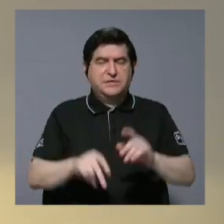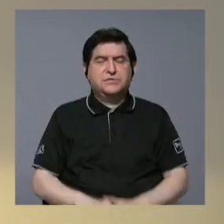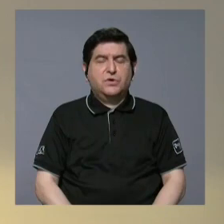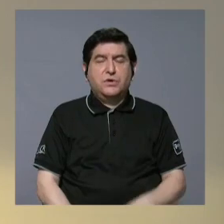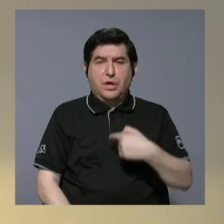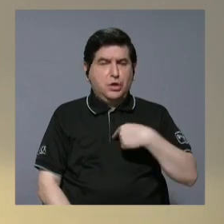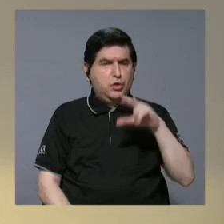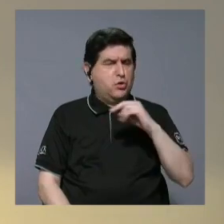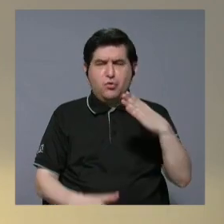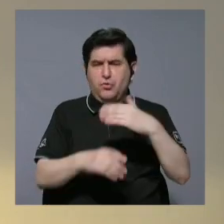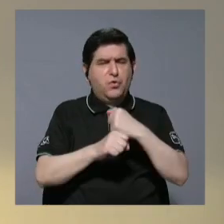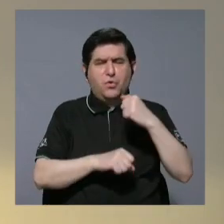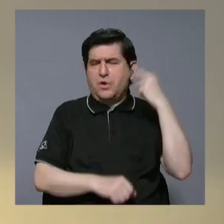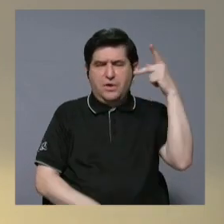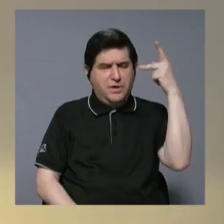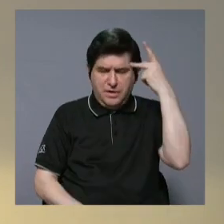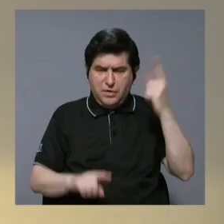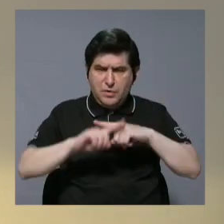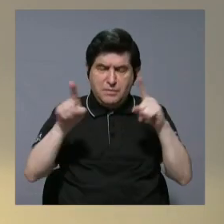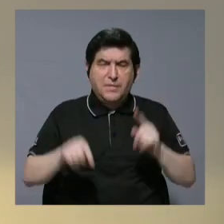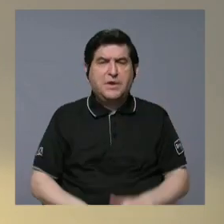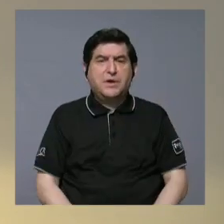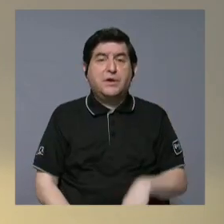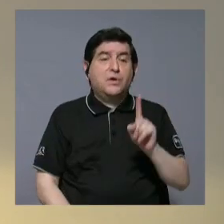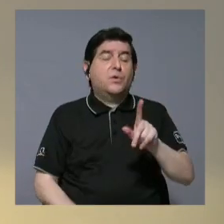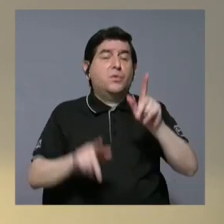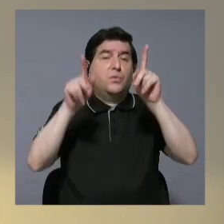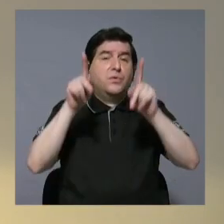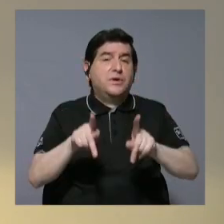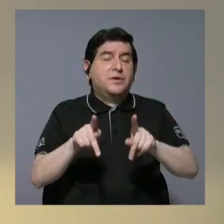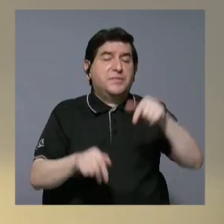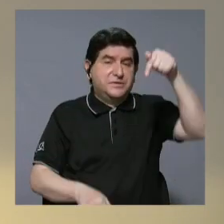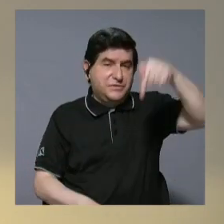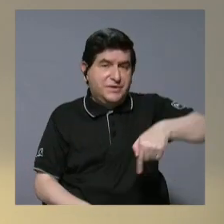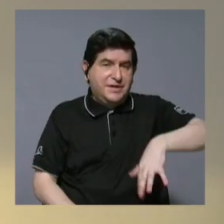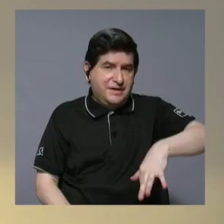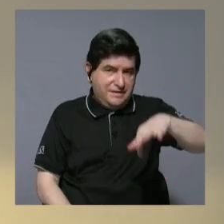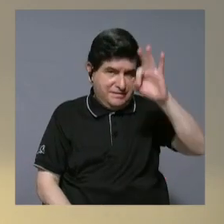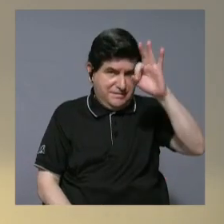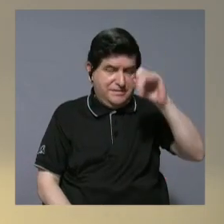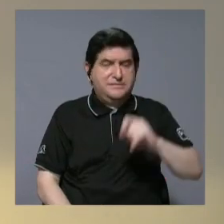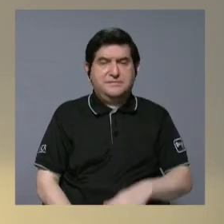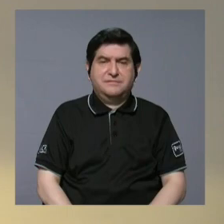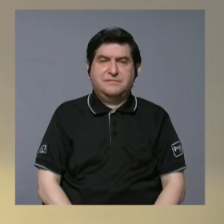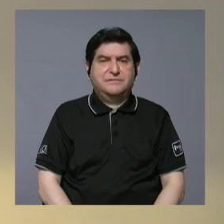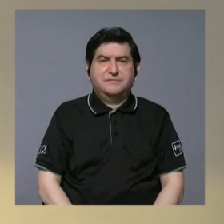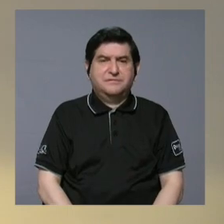por supuesto, pero se decidieron por alguien que